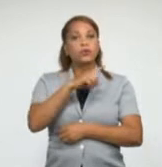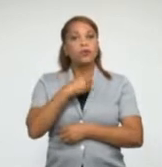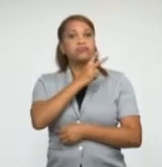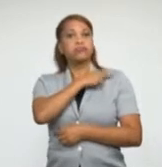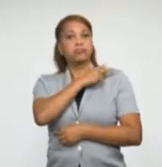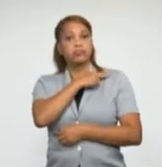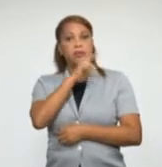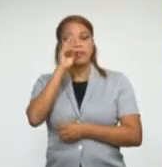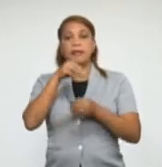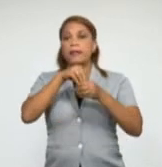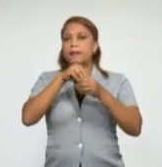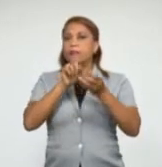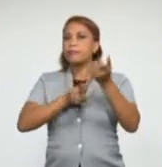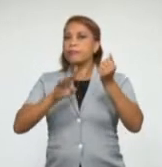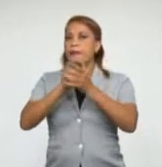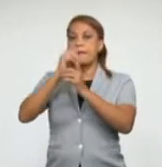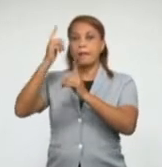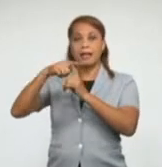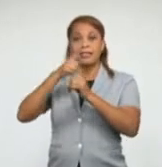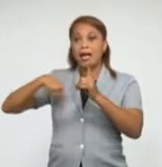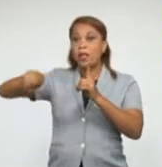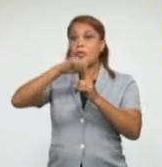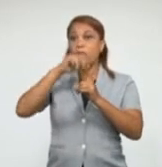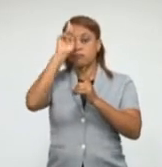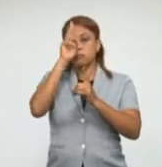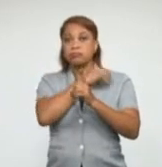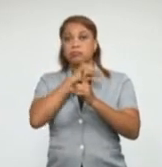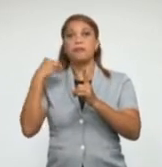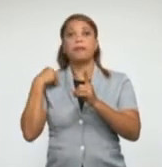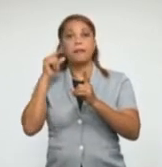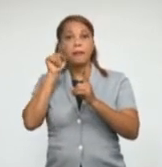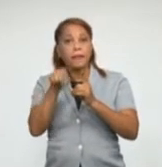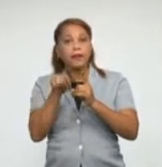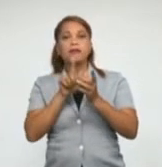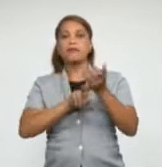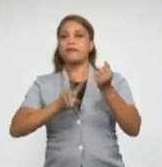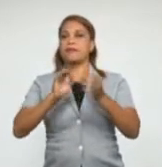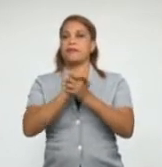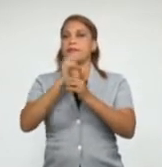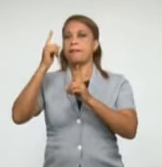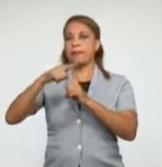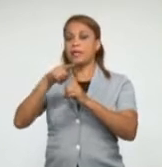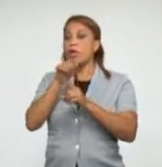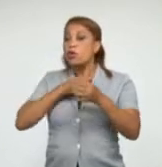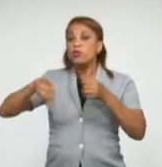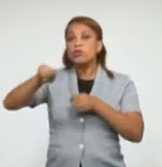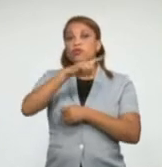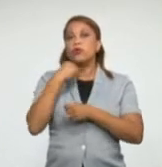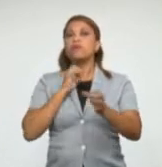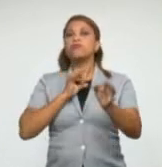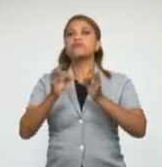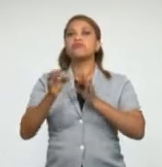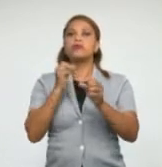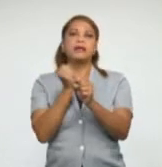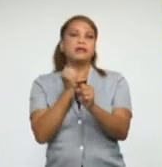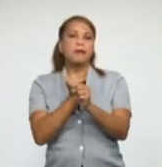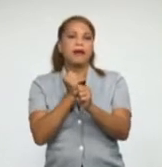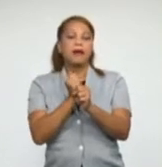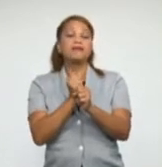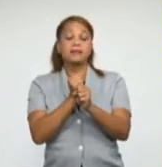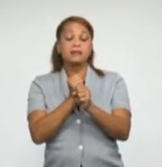todo el personal de la salud que igualmente desde la hora cero está en función del enfrentamiento a la COVID, pero es un